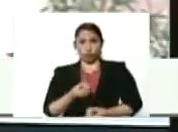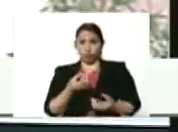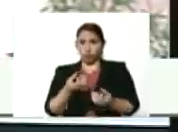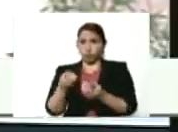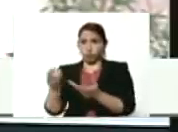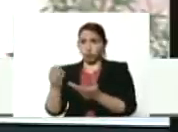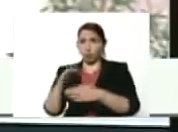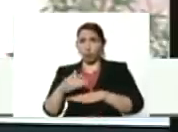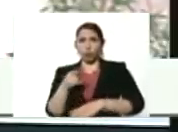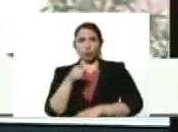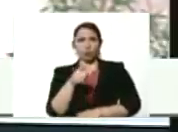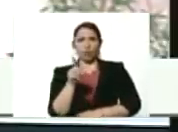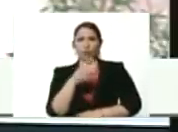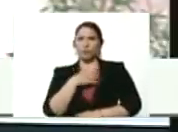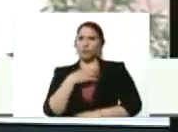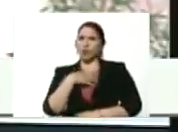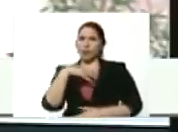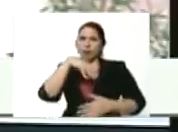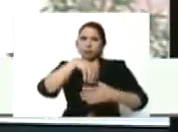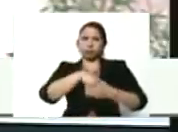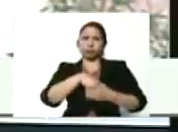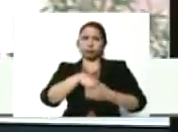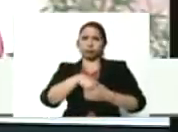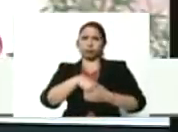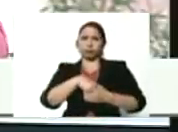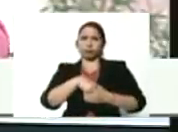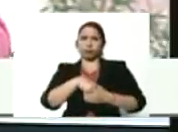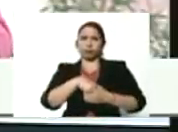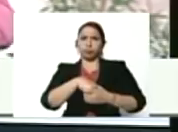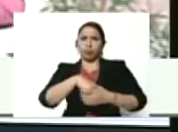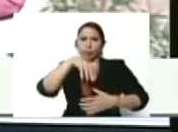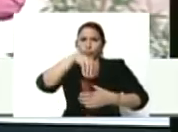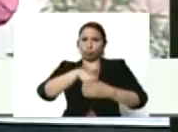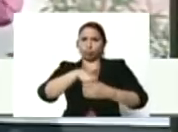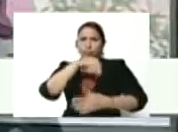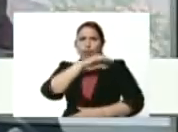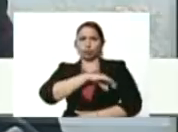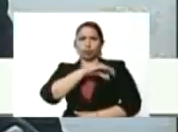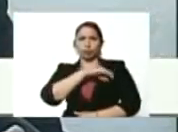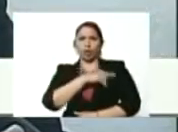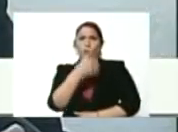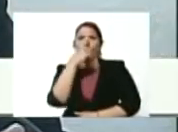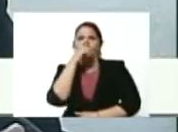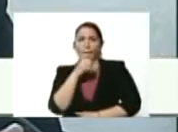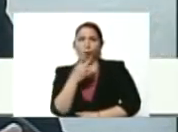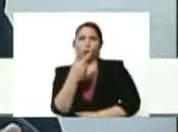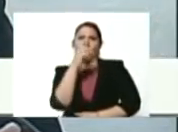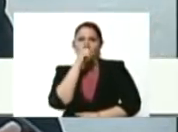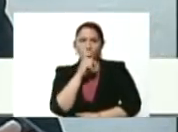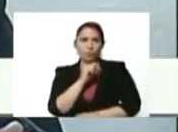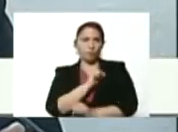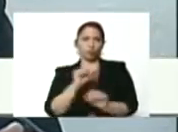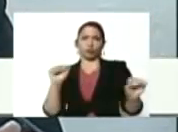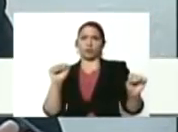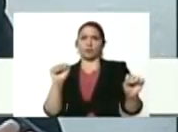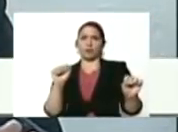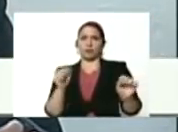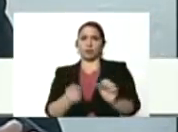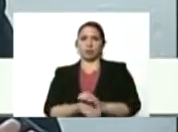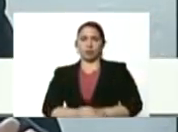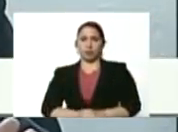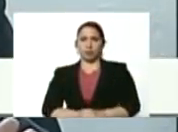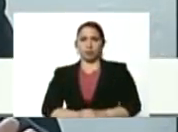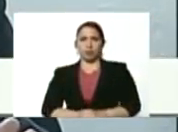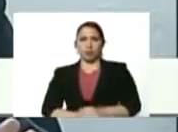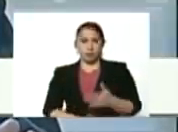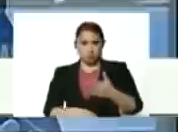Porque usted no puede mantener en cuarentena, confinado a una sociedad, un año, dos años. Eso es imposible.